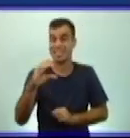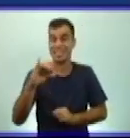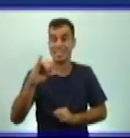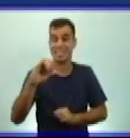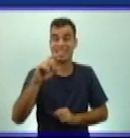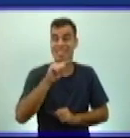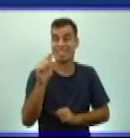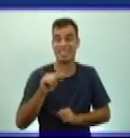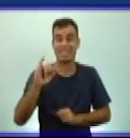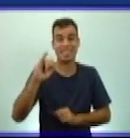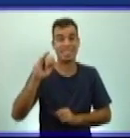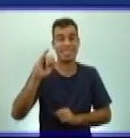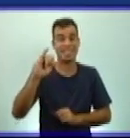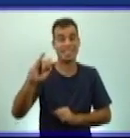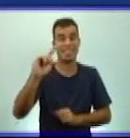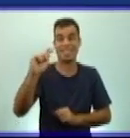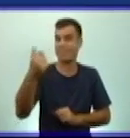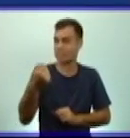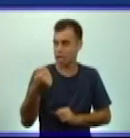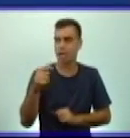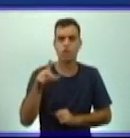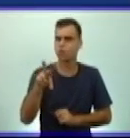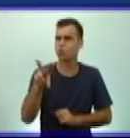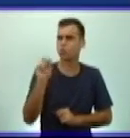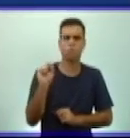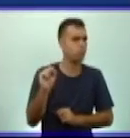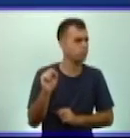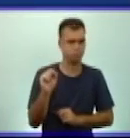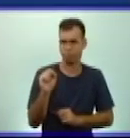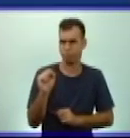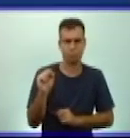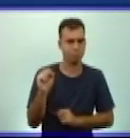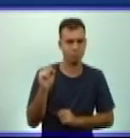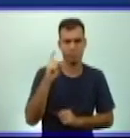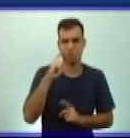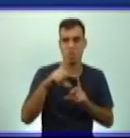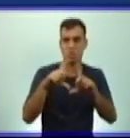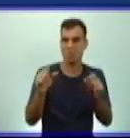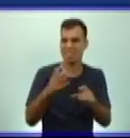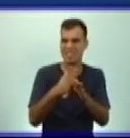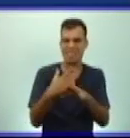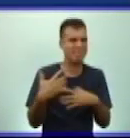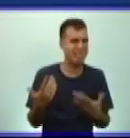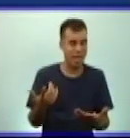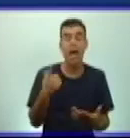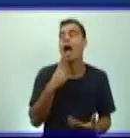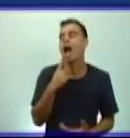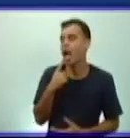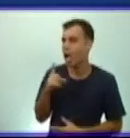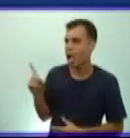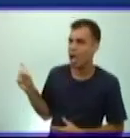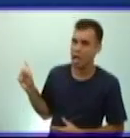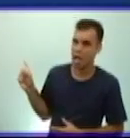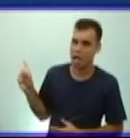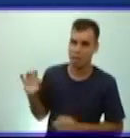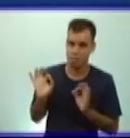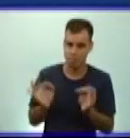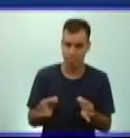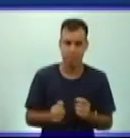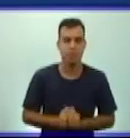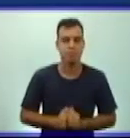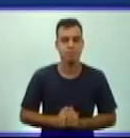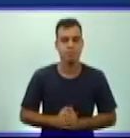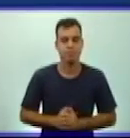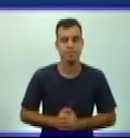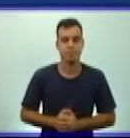con la posición inicial. No es nuevo para ustedes el concepto de lo que es desplazamiento, es la unión de la